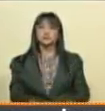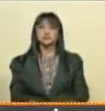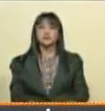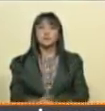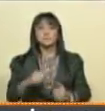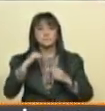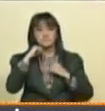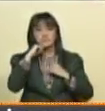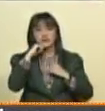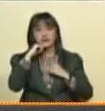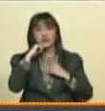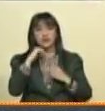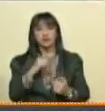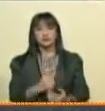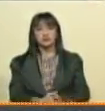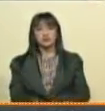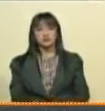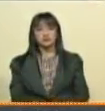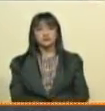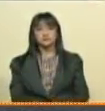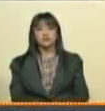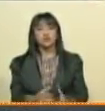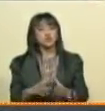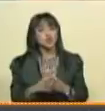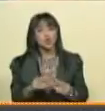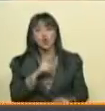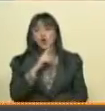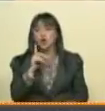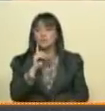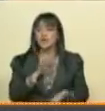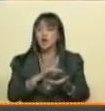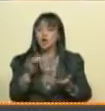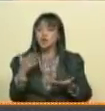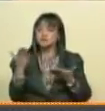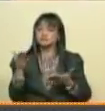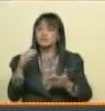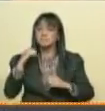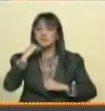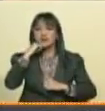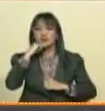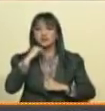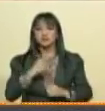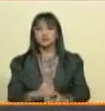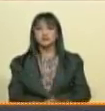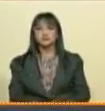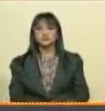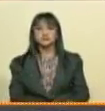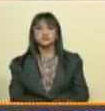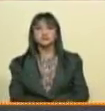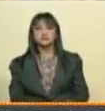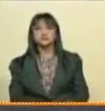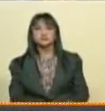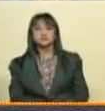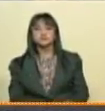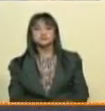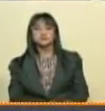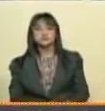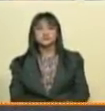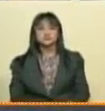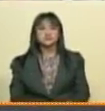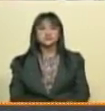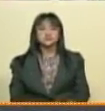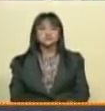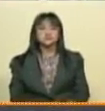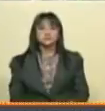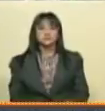Miranda, todo lleva su nombre, todo lleva su gloria. En este mundo, nuestro gran Francisco